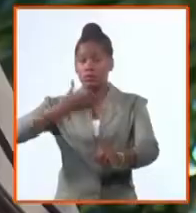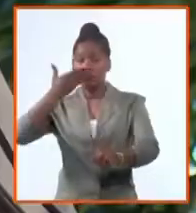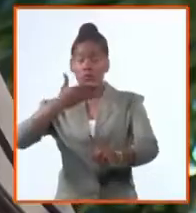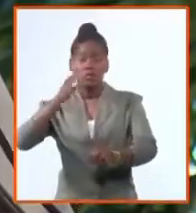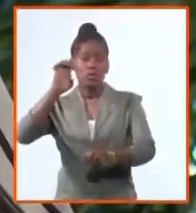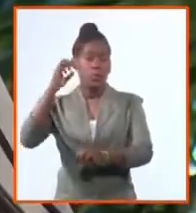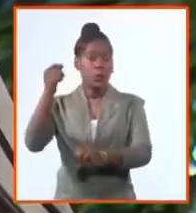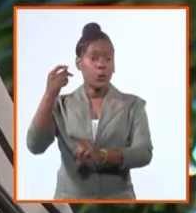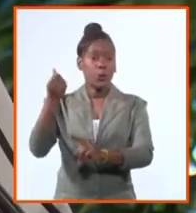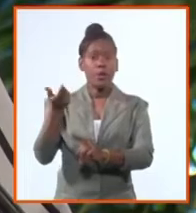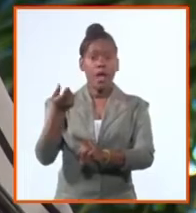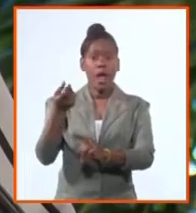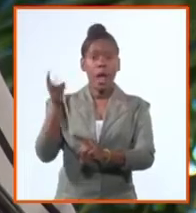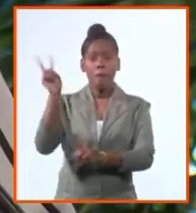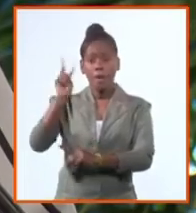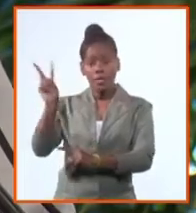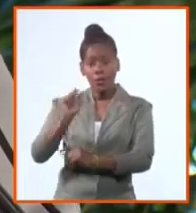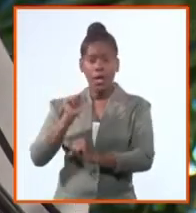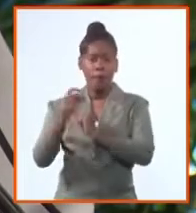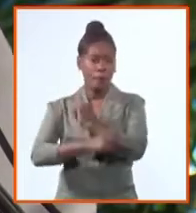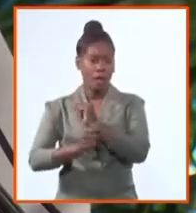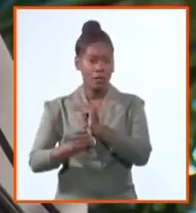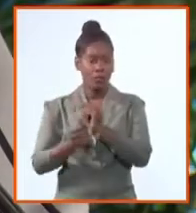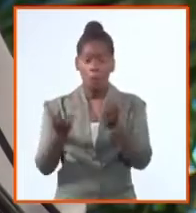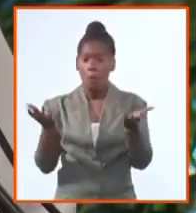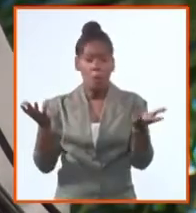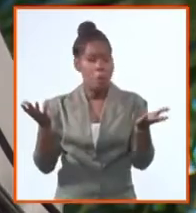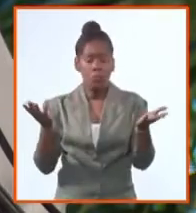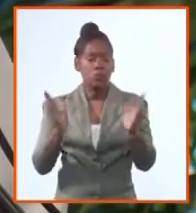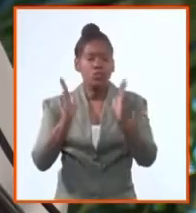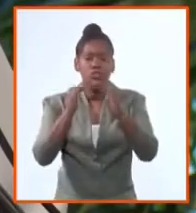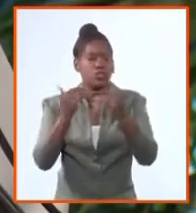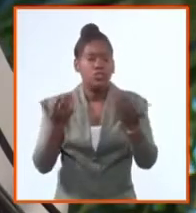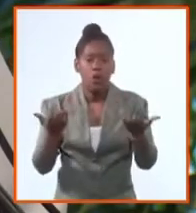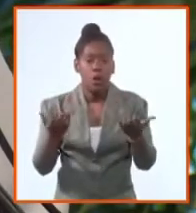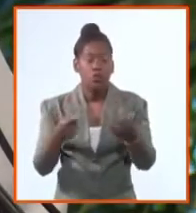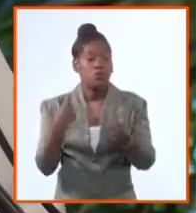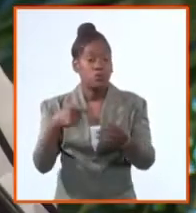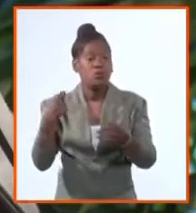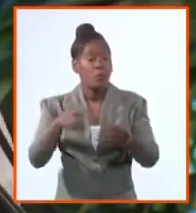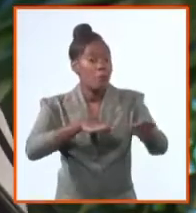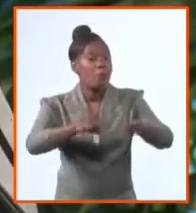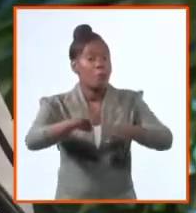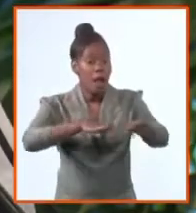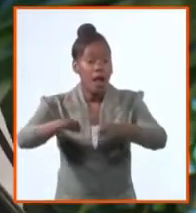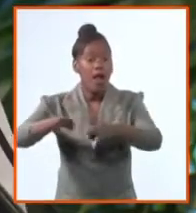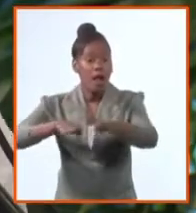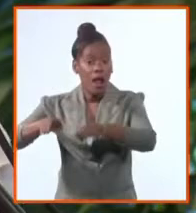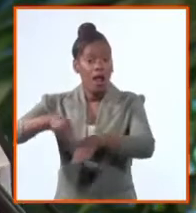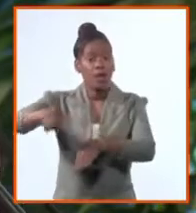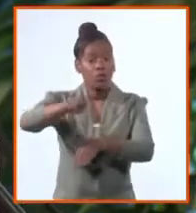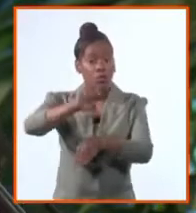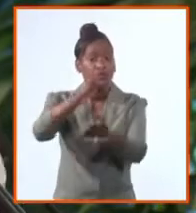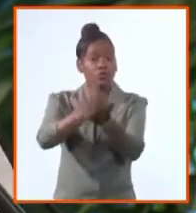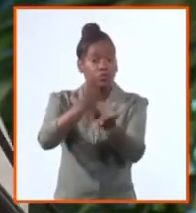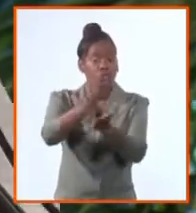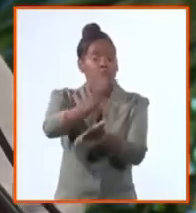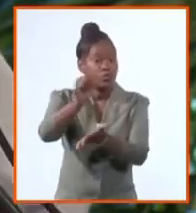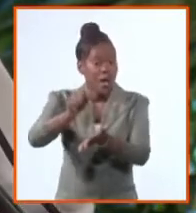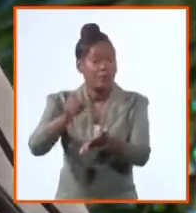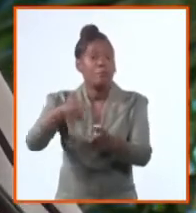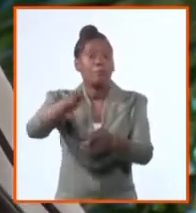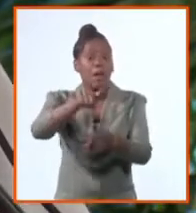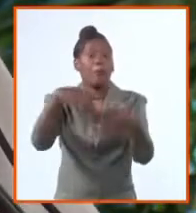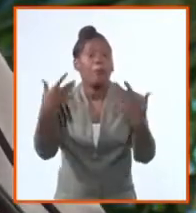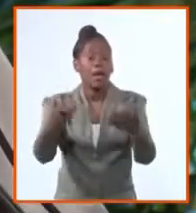pero no es solo ese es el asunto. Es decir, tenemos que formar gente para que hagan los análisis económicos de cosas que le